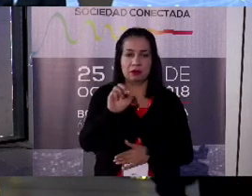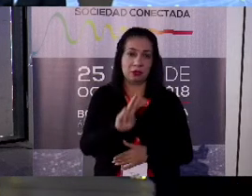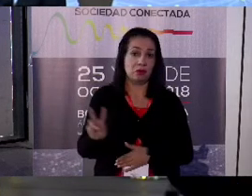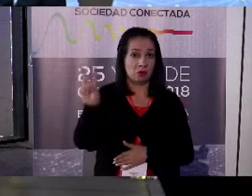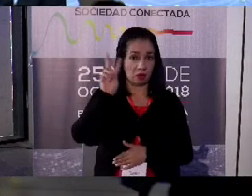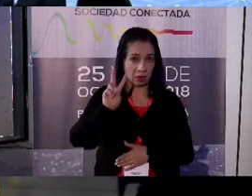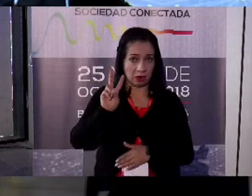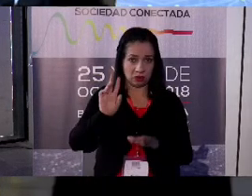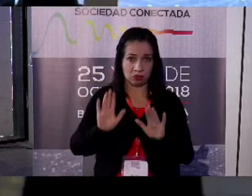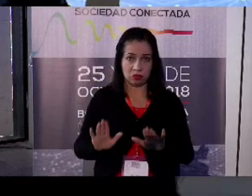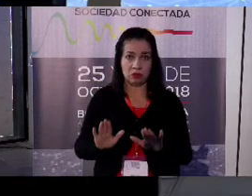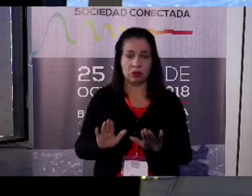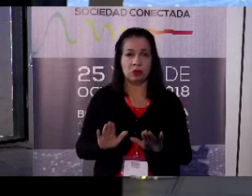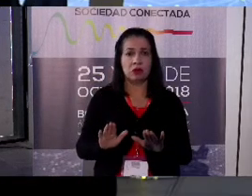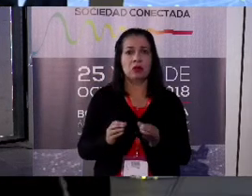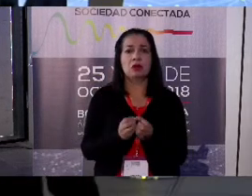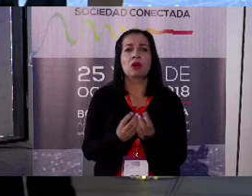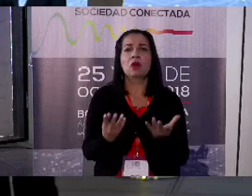Somos